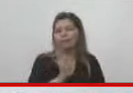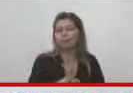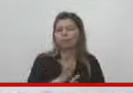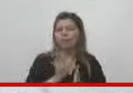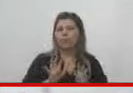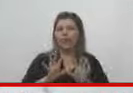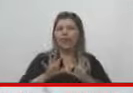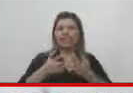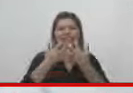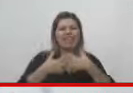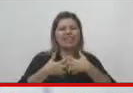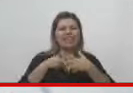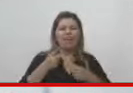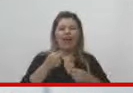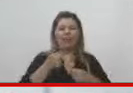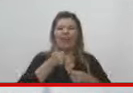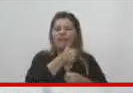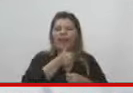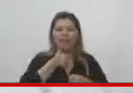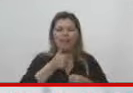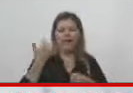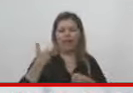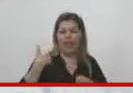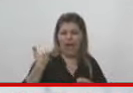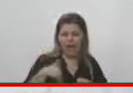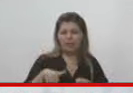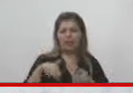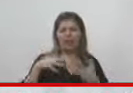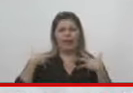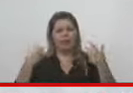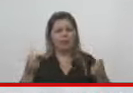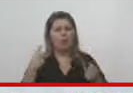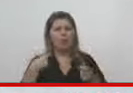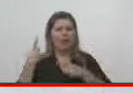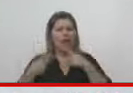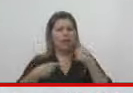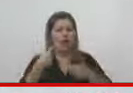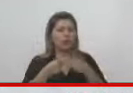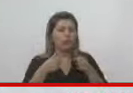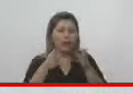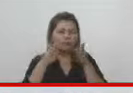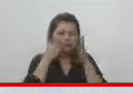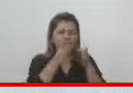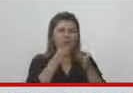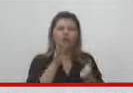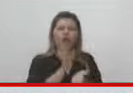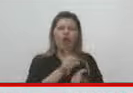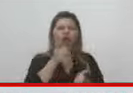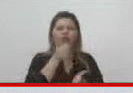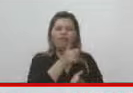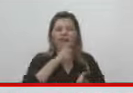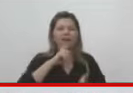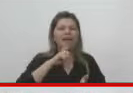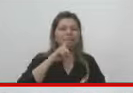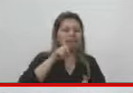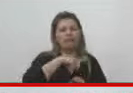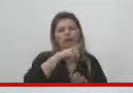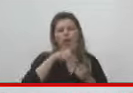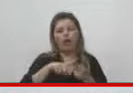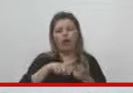sistema farmacéutico y sanitario de la Argentina para seguir atrás de Farmacity y Mercado Libre? La verdad, Presidenta, no hay ninguna